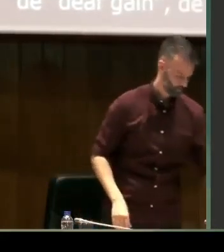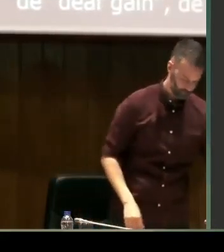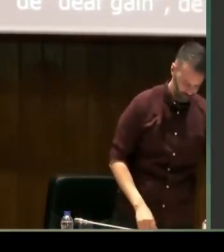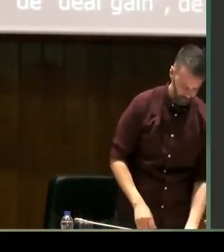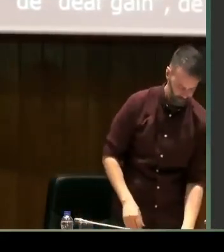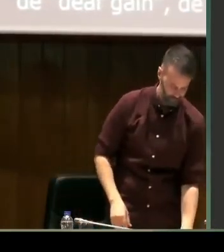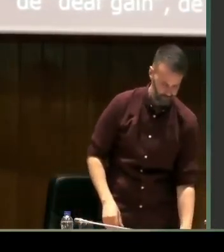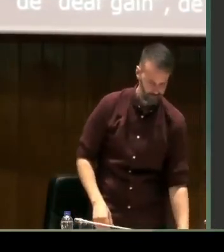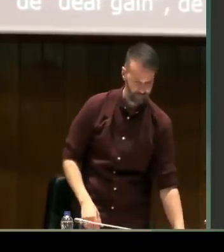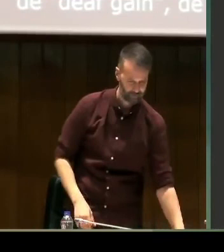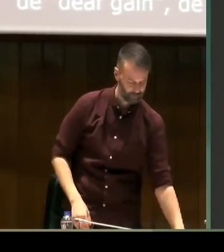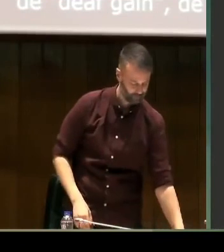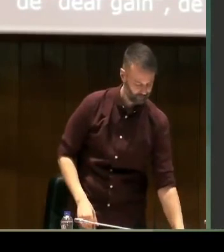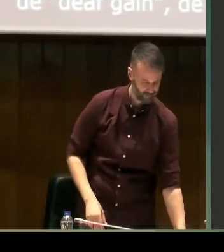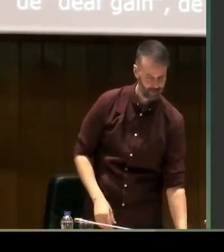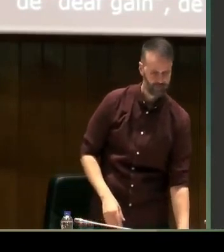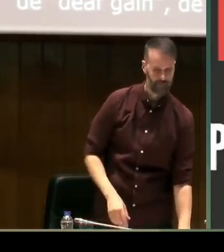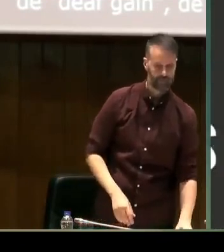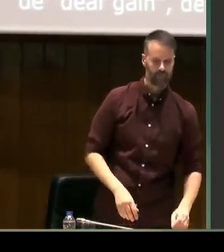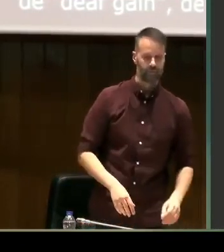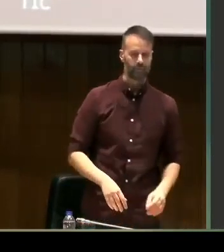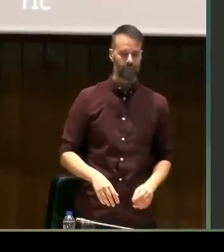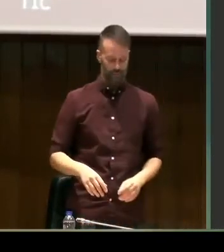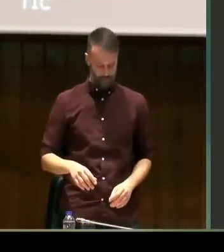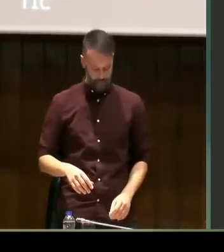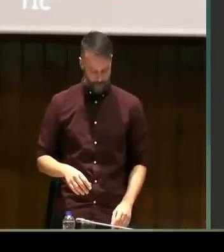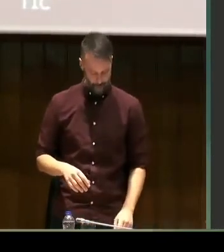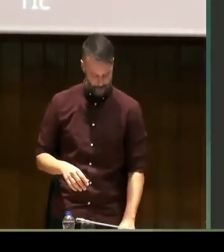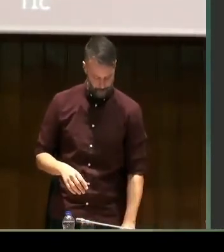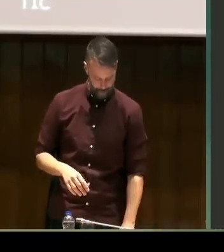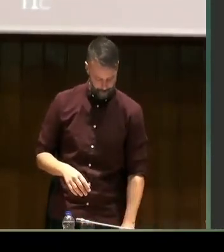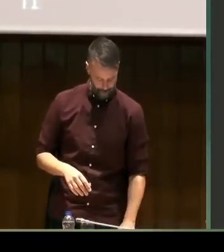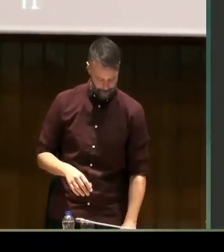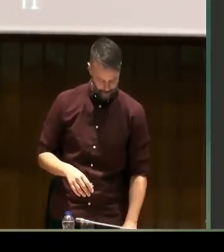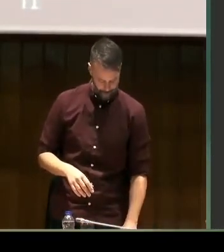web. Y por último, pues me centraré en las conclusiones.